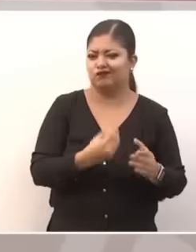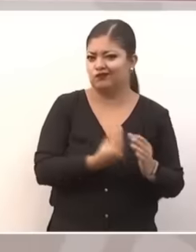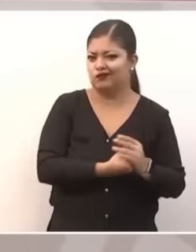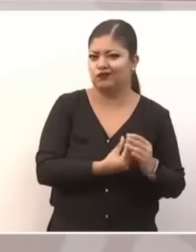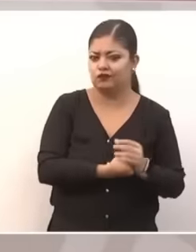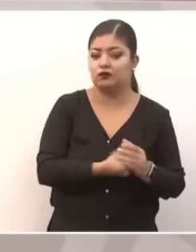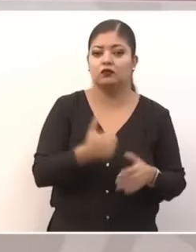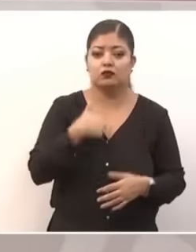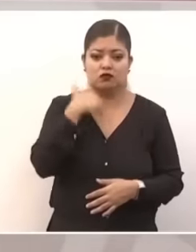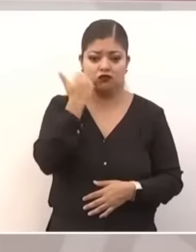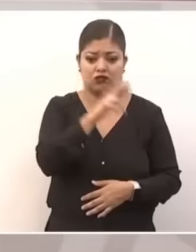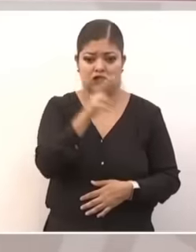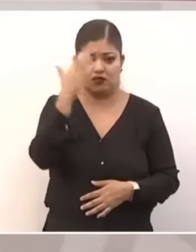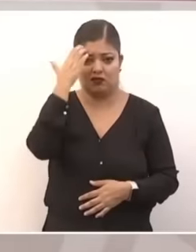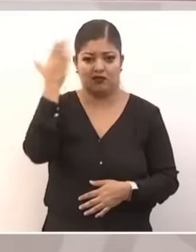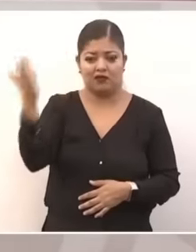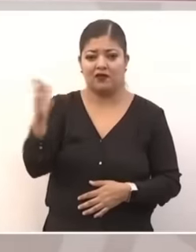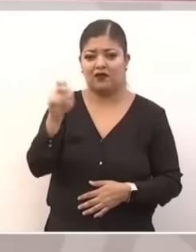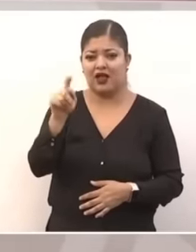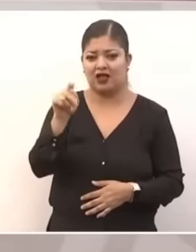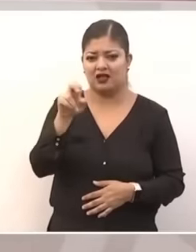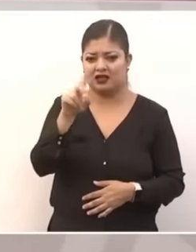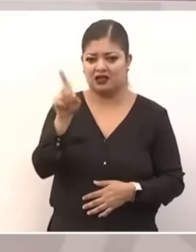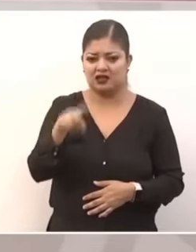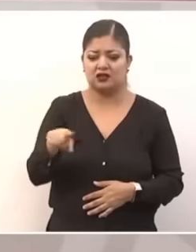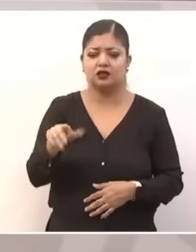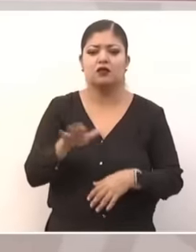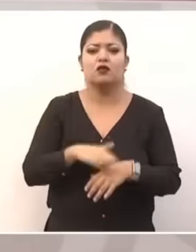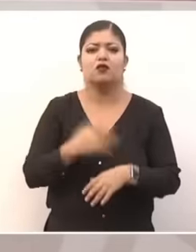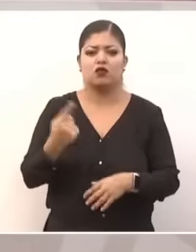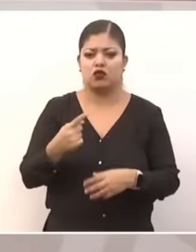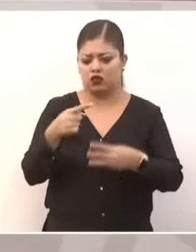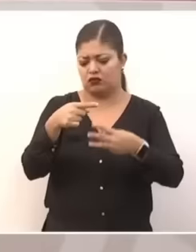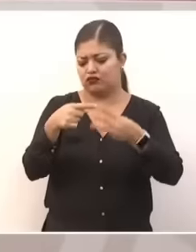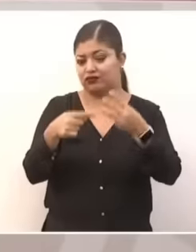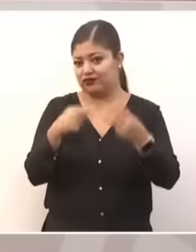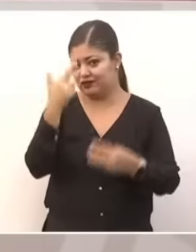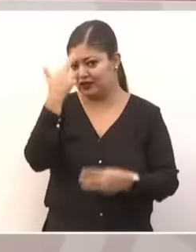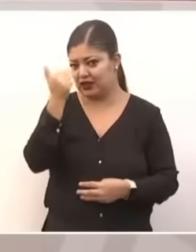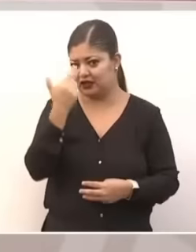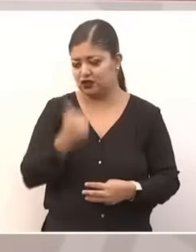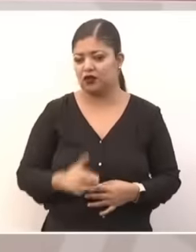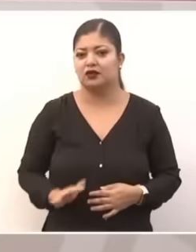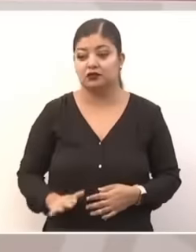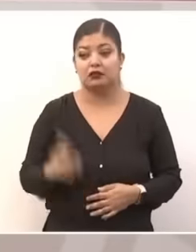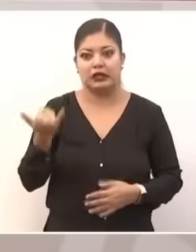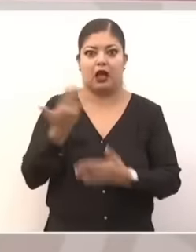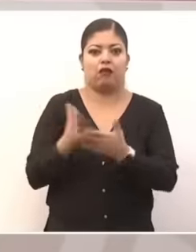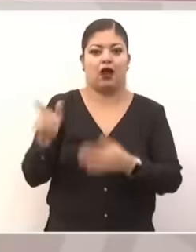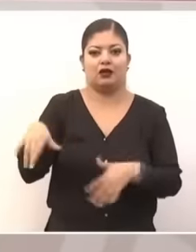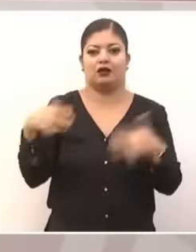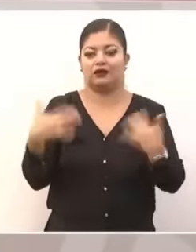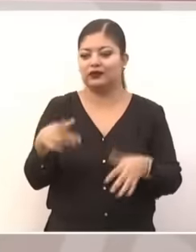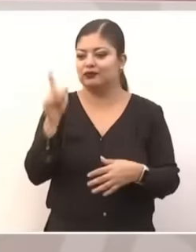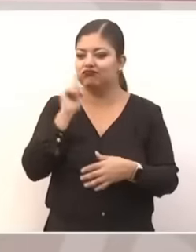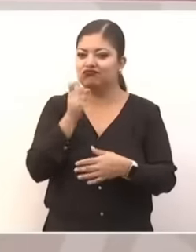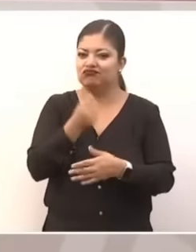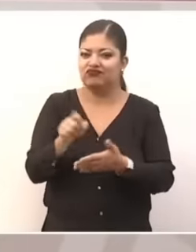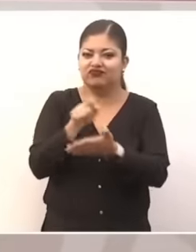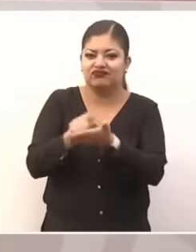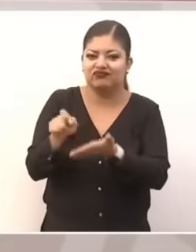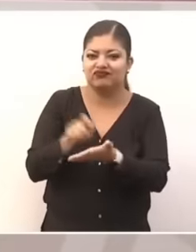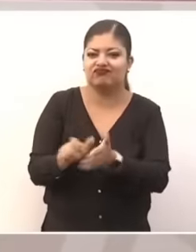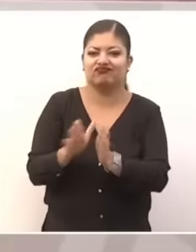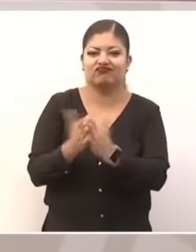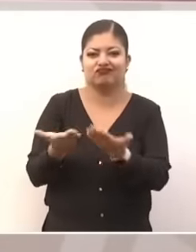un reconocimiento a Beatriz, por tres razones al menos, además de ser una gran escritora,